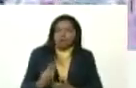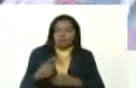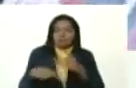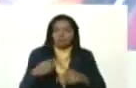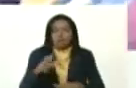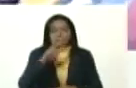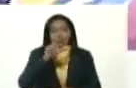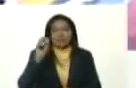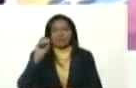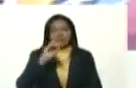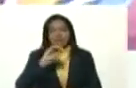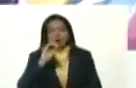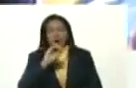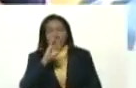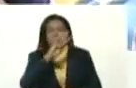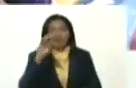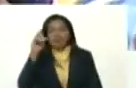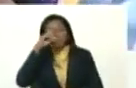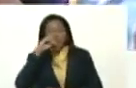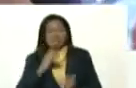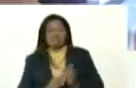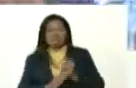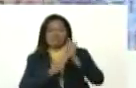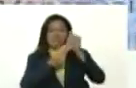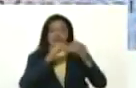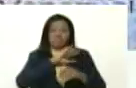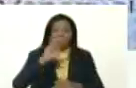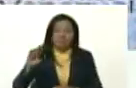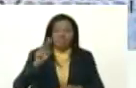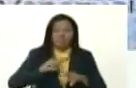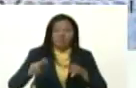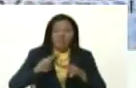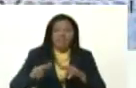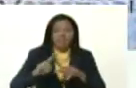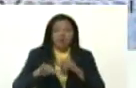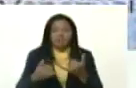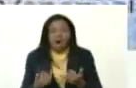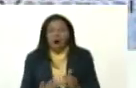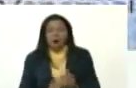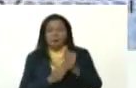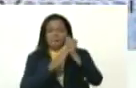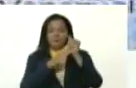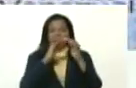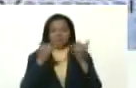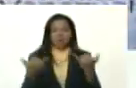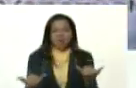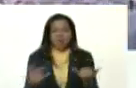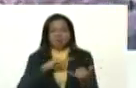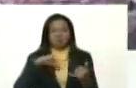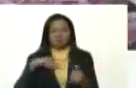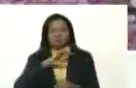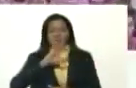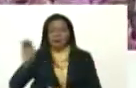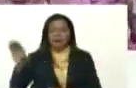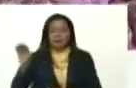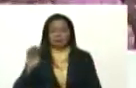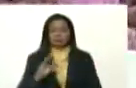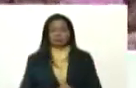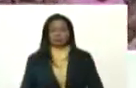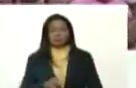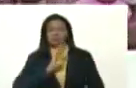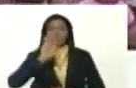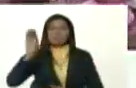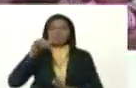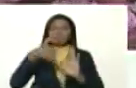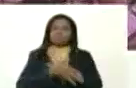40 años será quien dirija esta patria. Esos niños y niñas llevarán las riendas de nuestro país. Un país